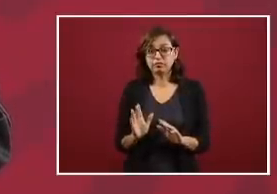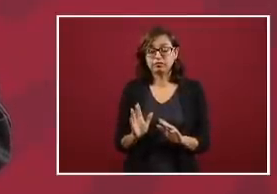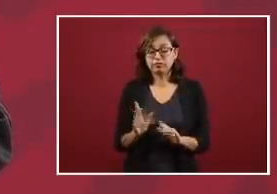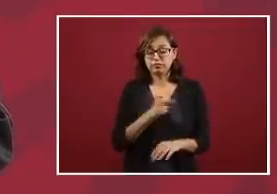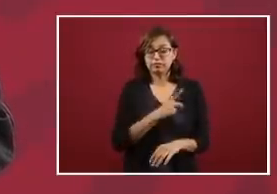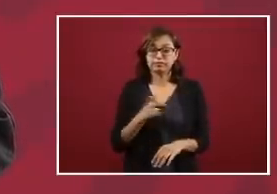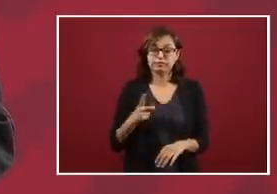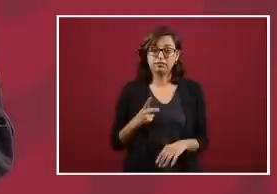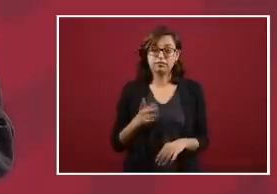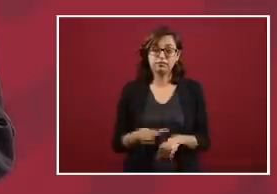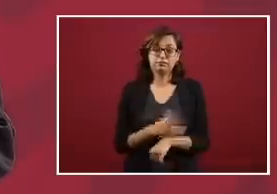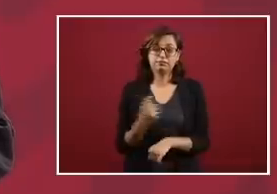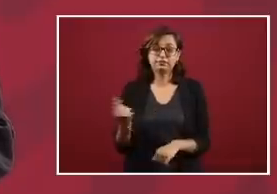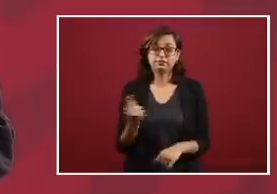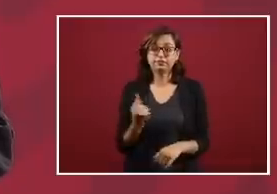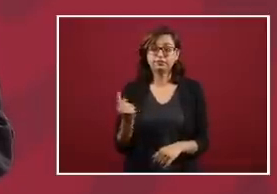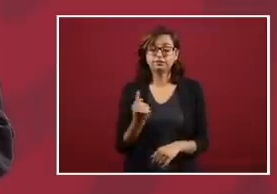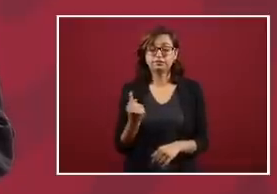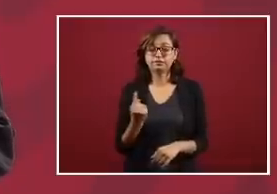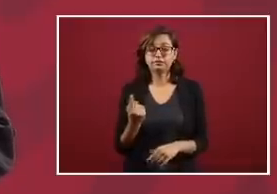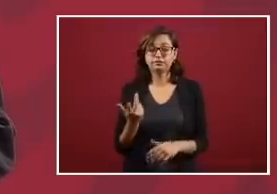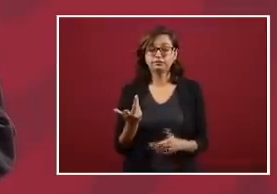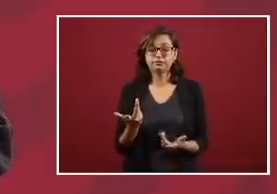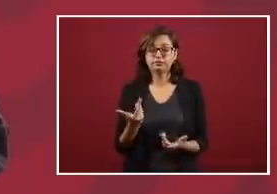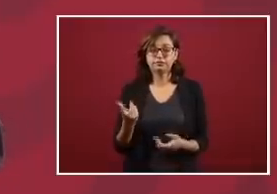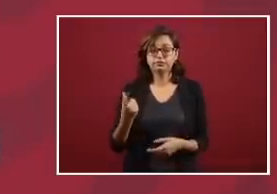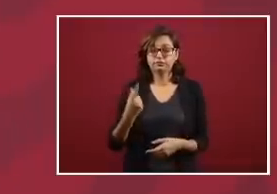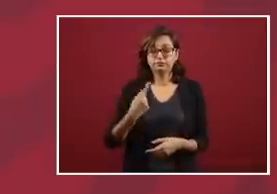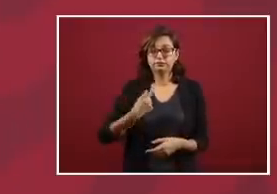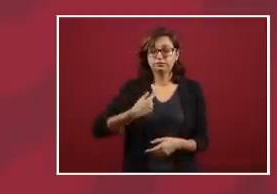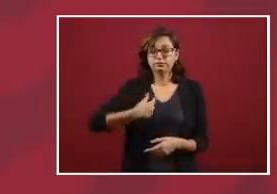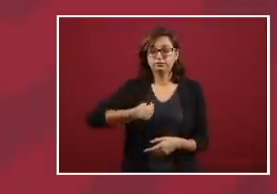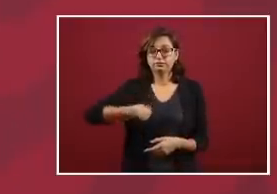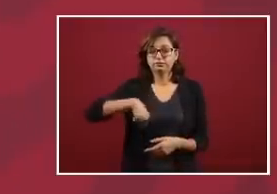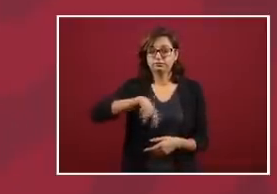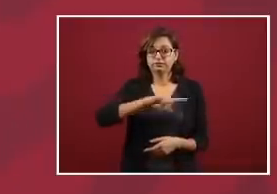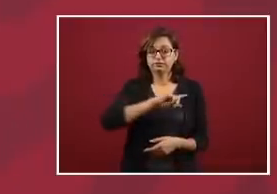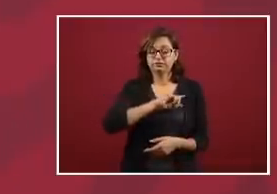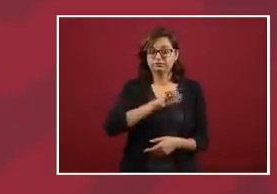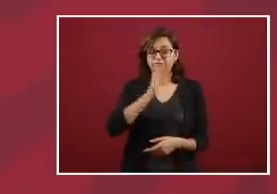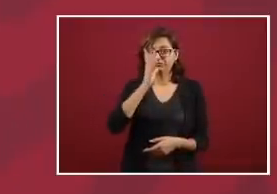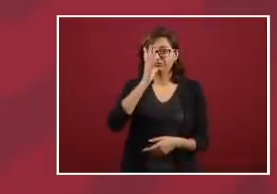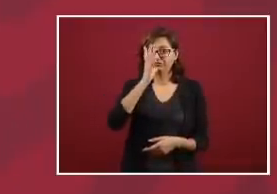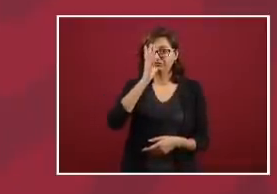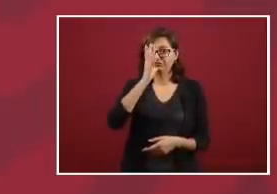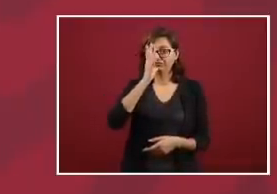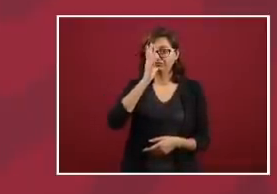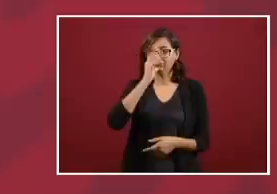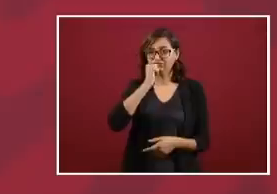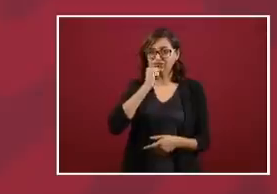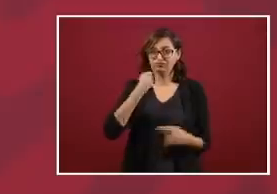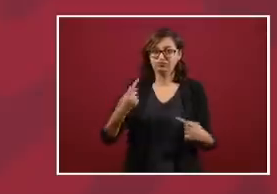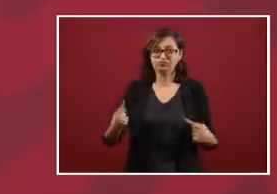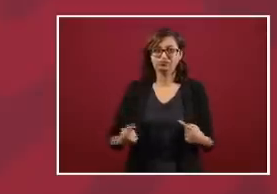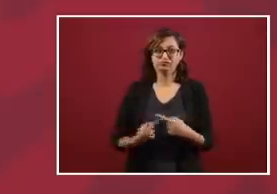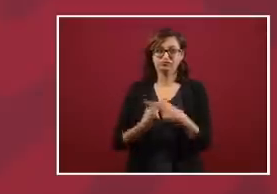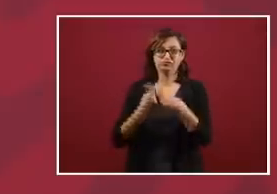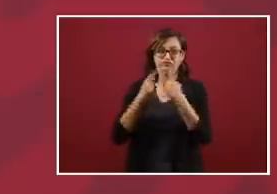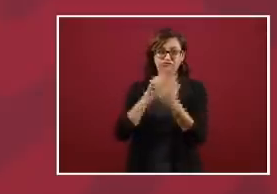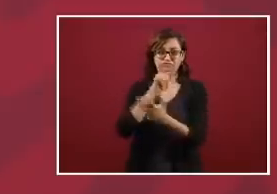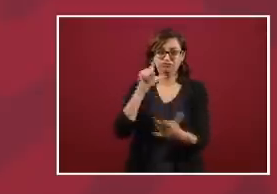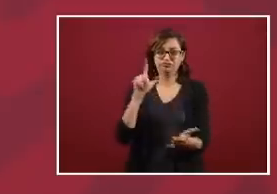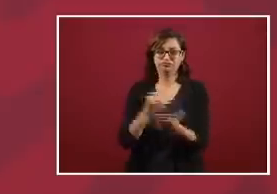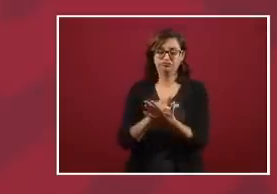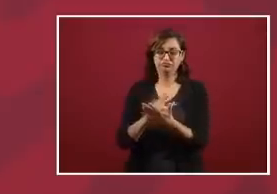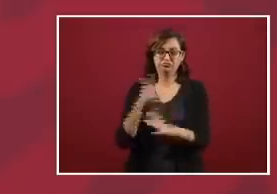resultado, porque no podemos nosotros ir en contra de la legislación, de